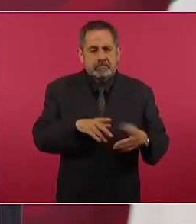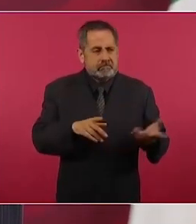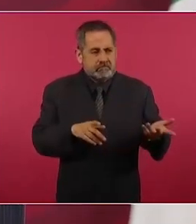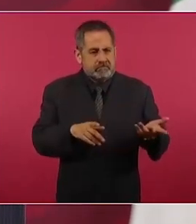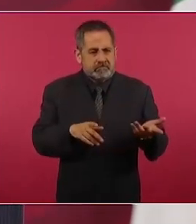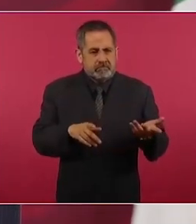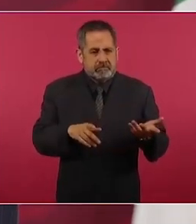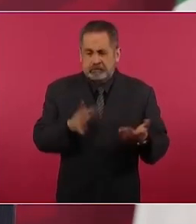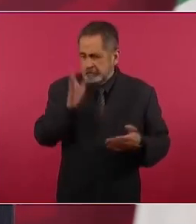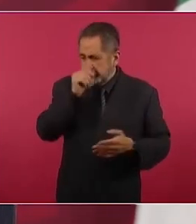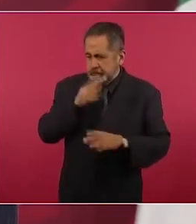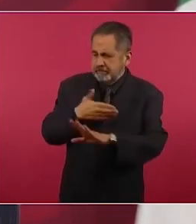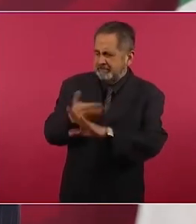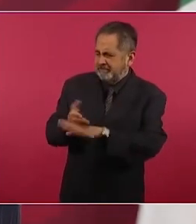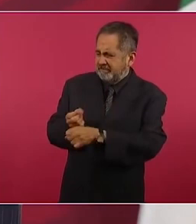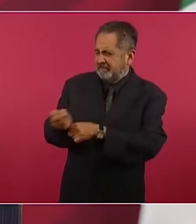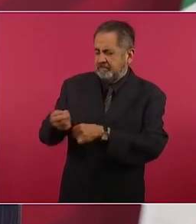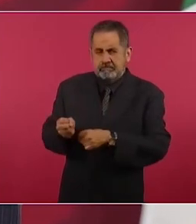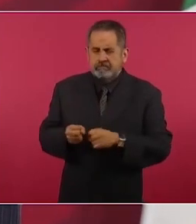Eso no.